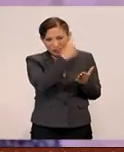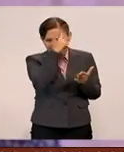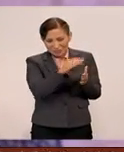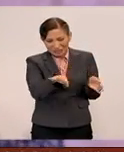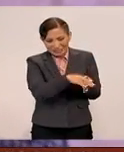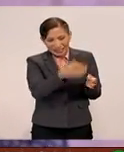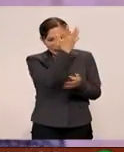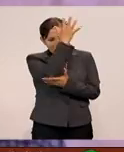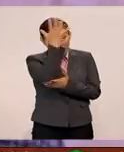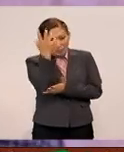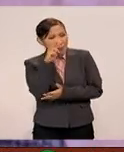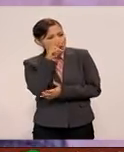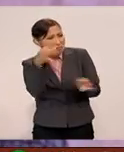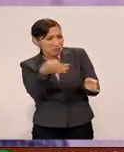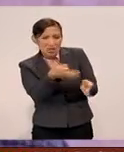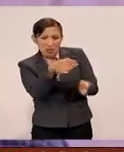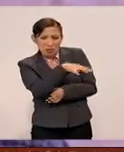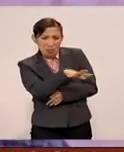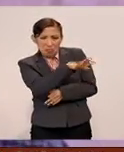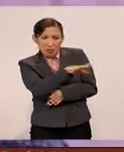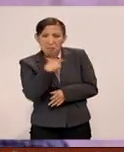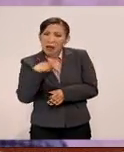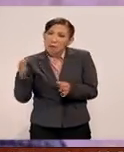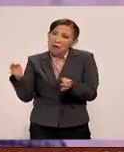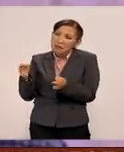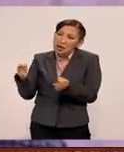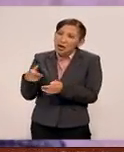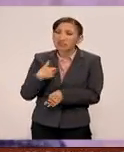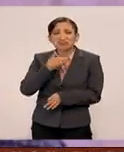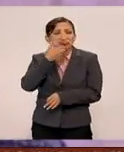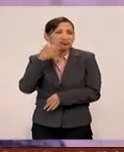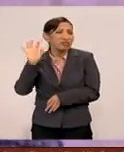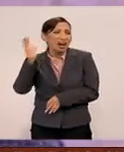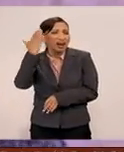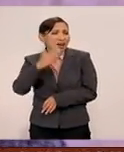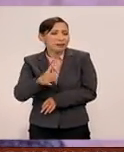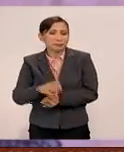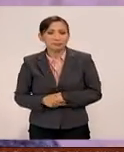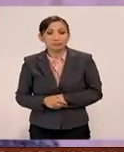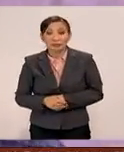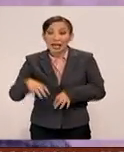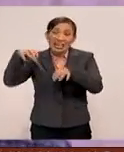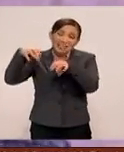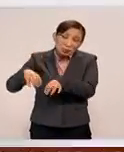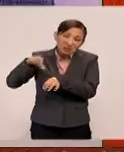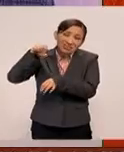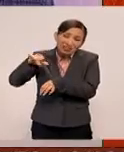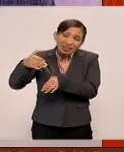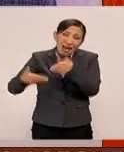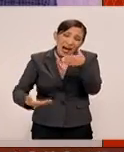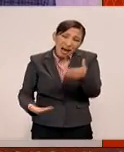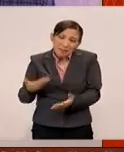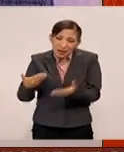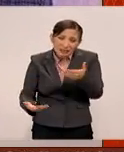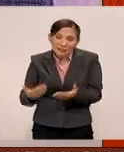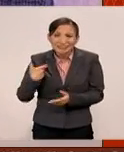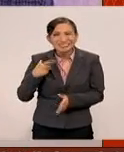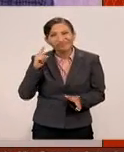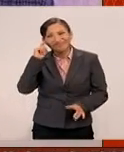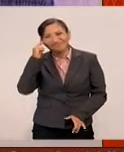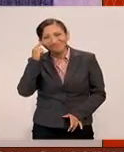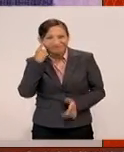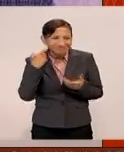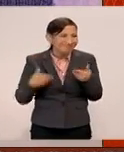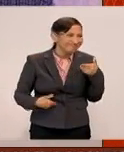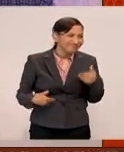Ajusco, que es realmente frío. Entonces, para mí el frío realmente no me afecta mucho. La lluvia sí llega un momento en el que es un poco